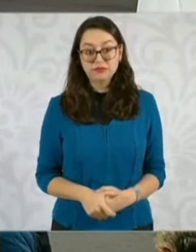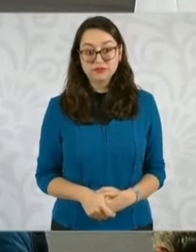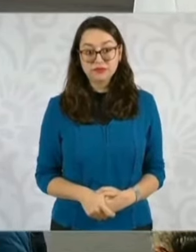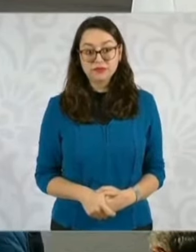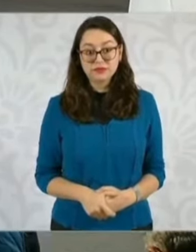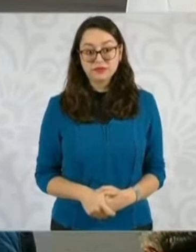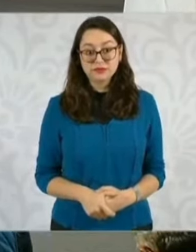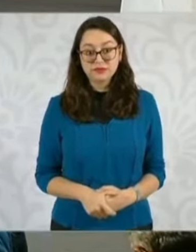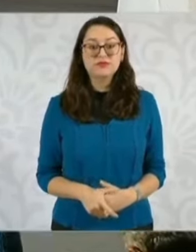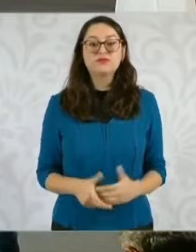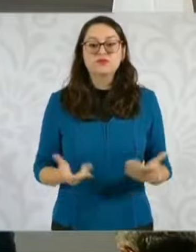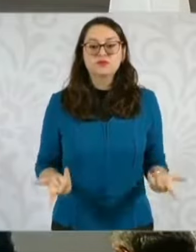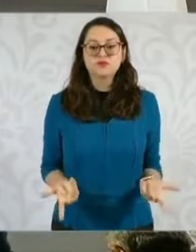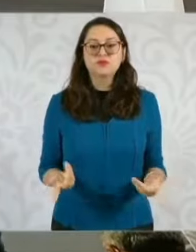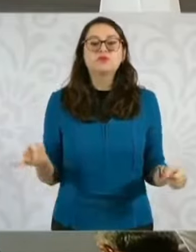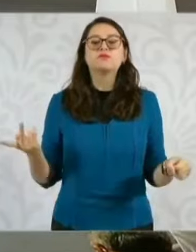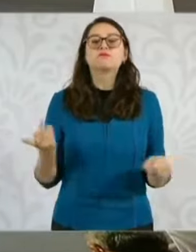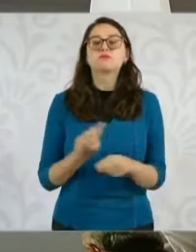¿por qué digo esto?